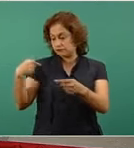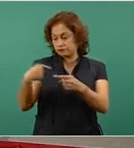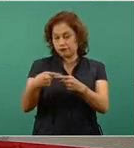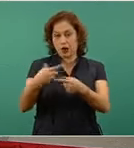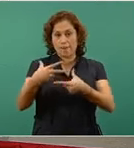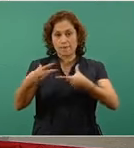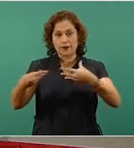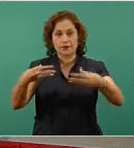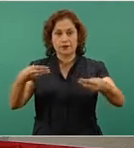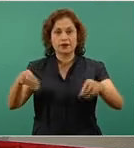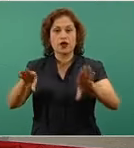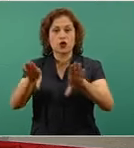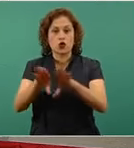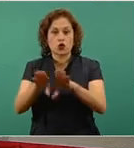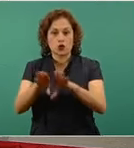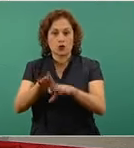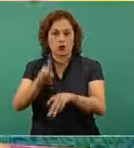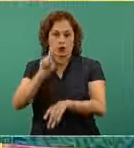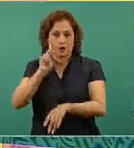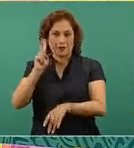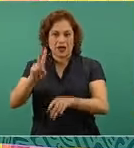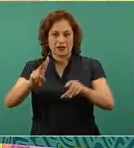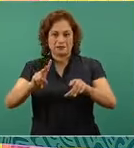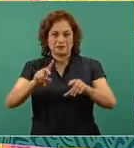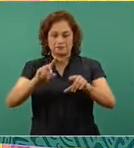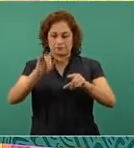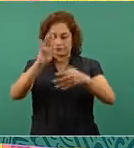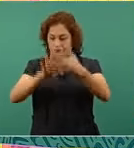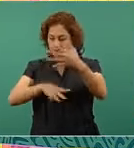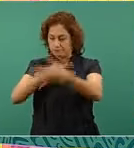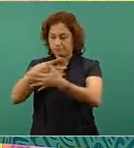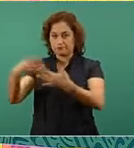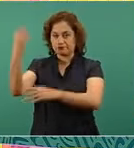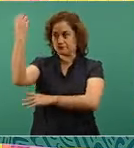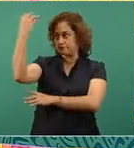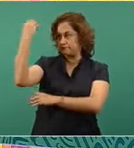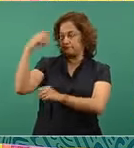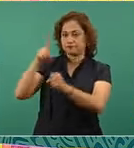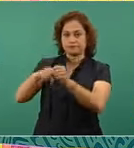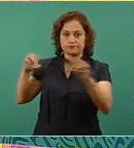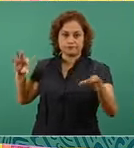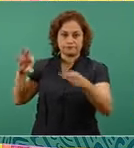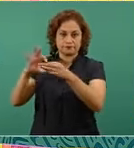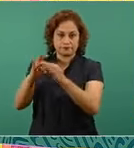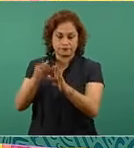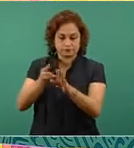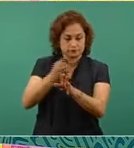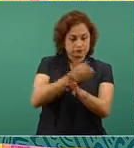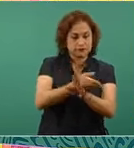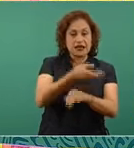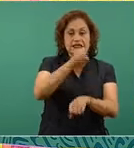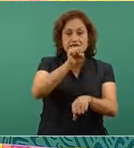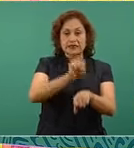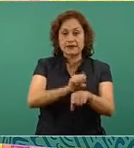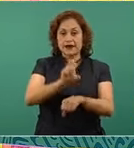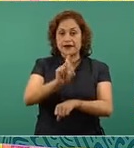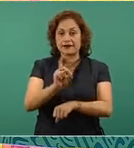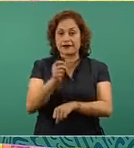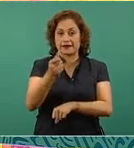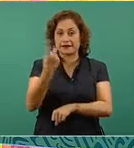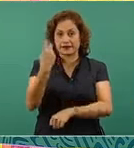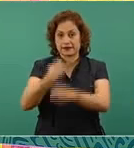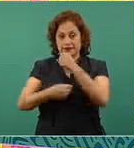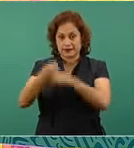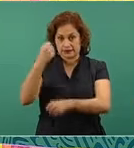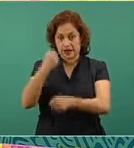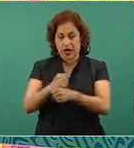de manera panorámica por el semáforo, estas son las semanas, desde la semana 36 del año pasado, esto es en